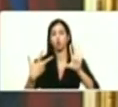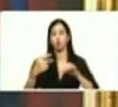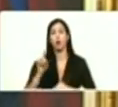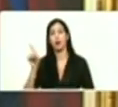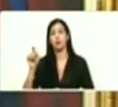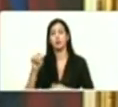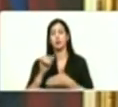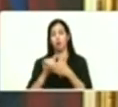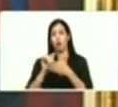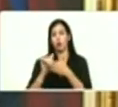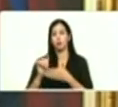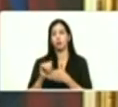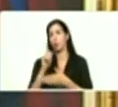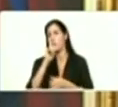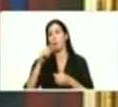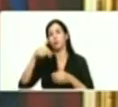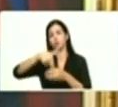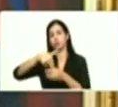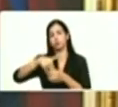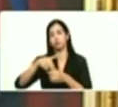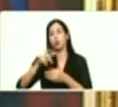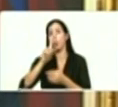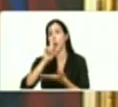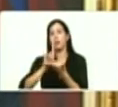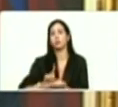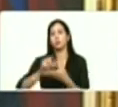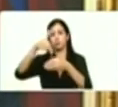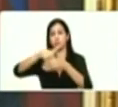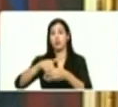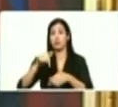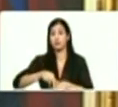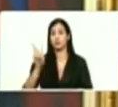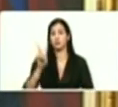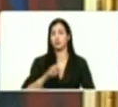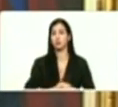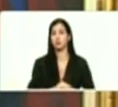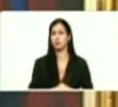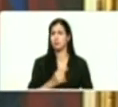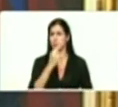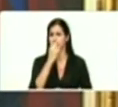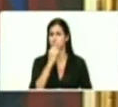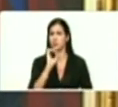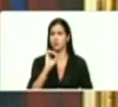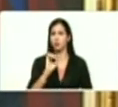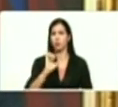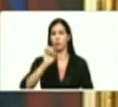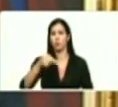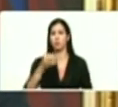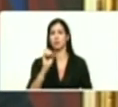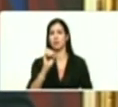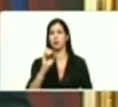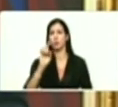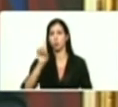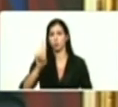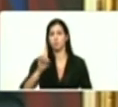y en nuestra amada Venezuela está en 0.01